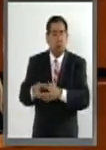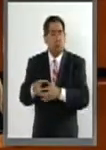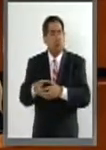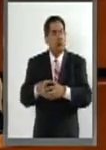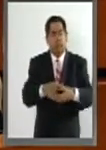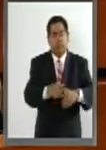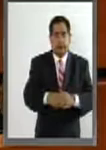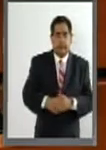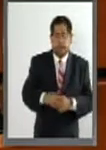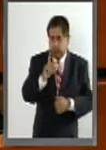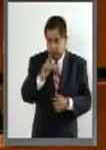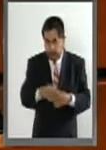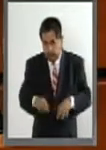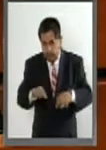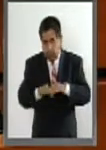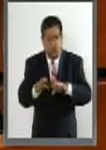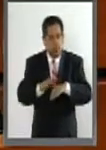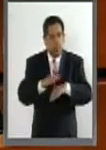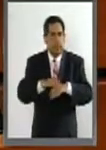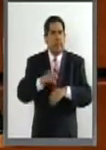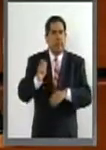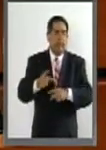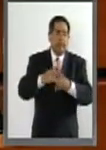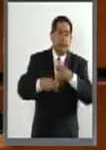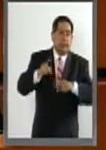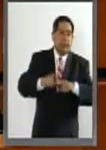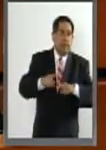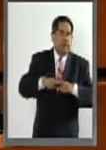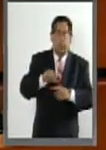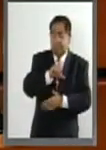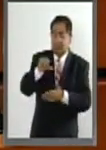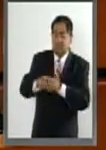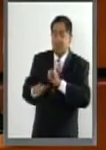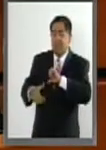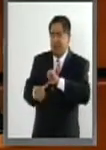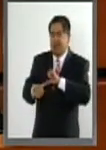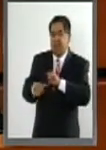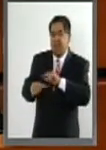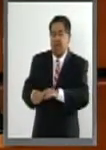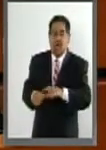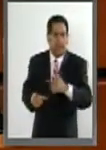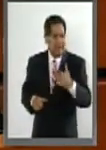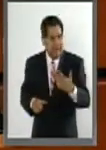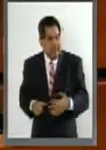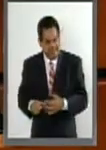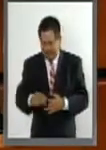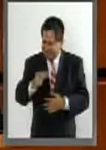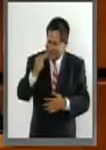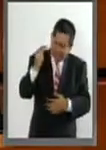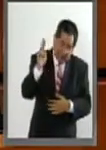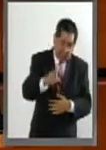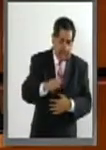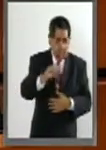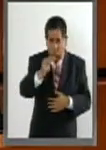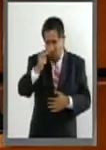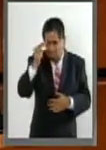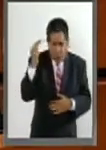migrantes, principalmente provenientes de Centroamérica, por lo que es